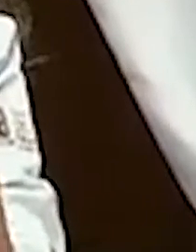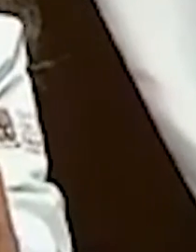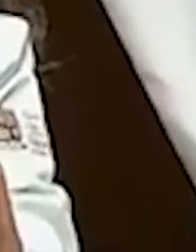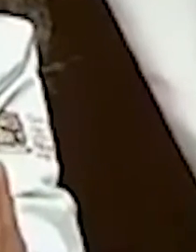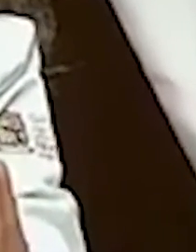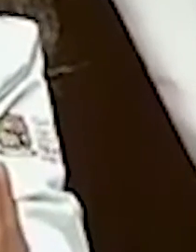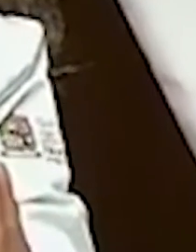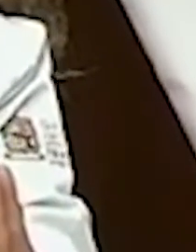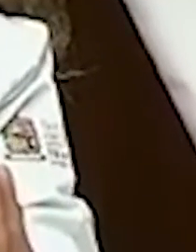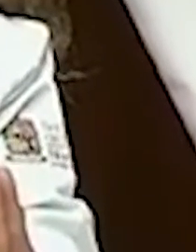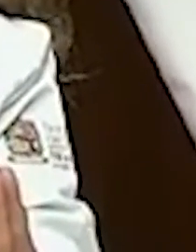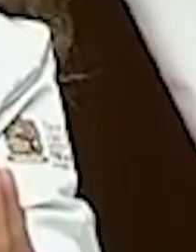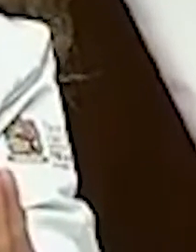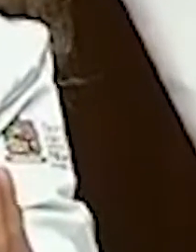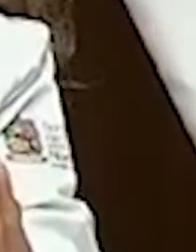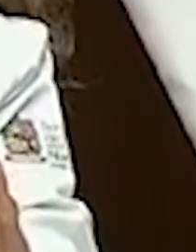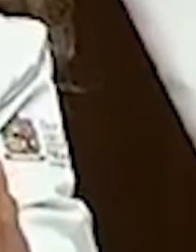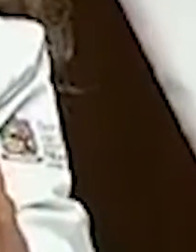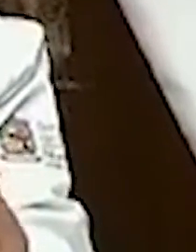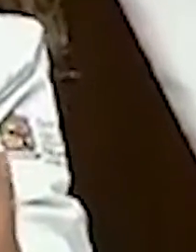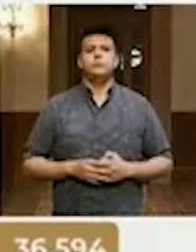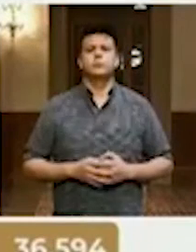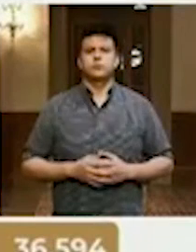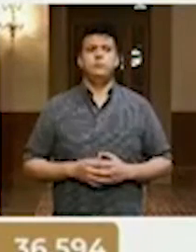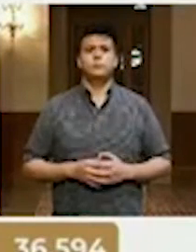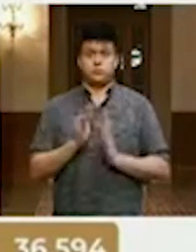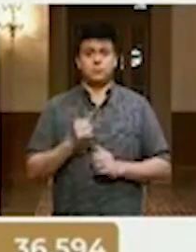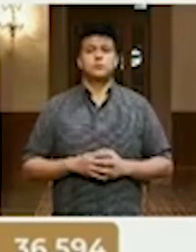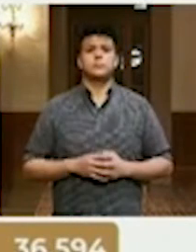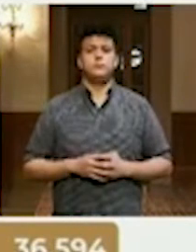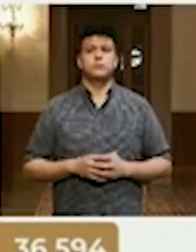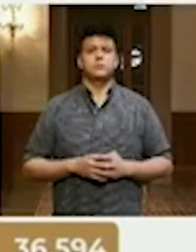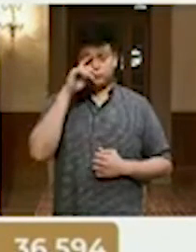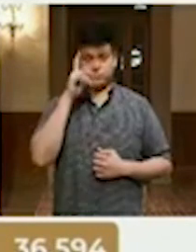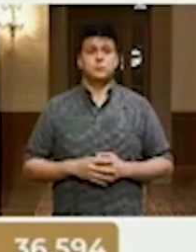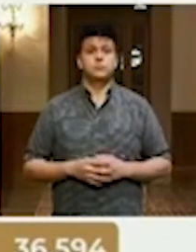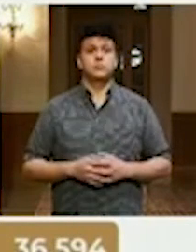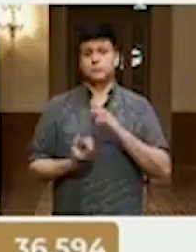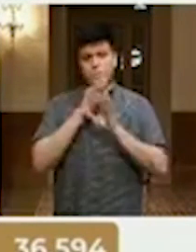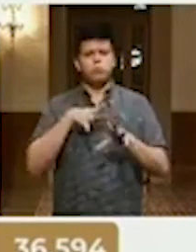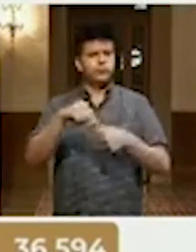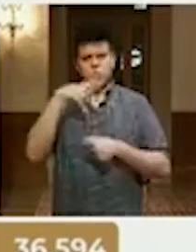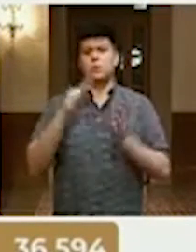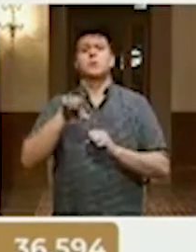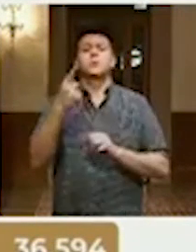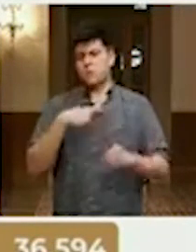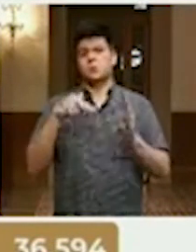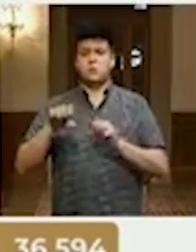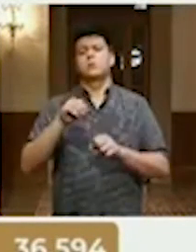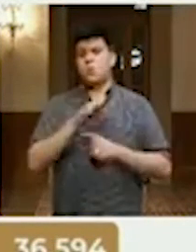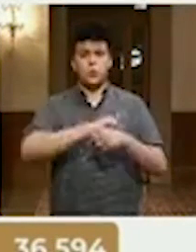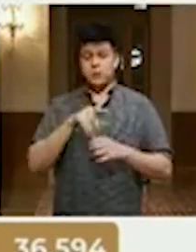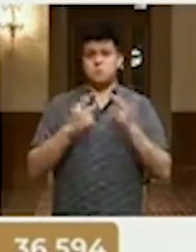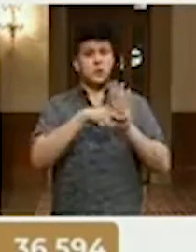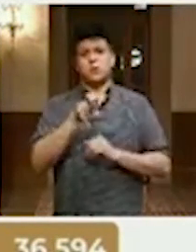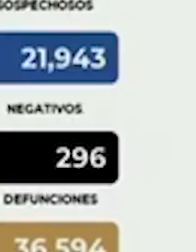falleció una persona más a causa del virus en voz de amalia becerra kino subdirectora del hospital metropolitana dicho fallecimiento